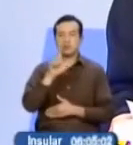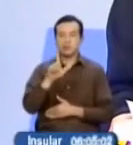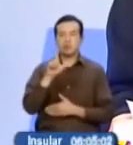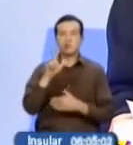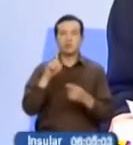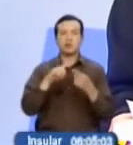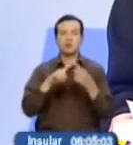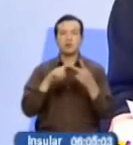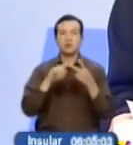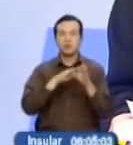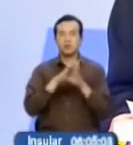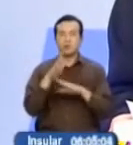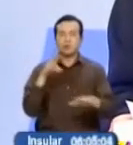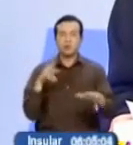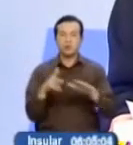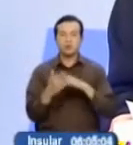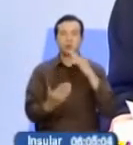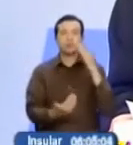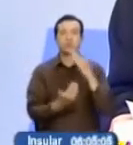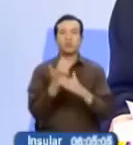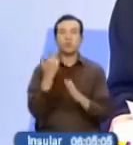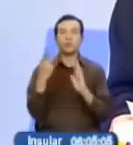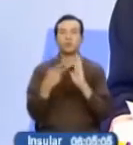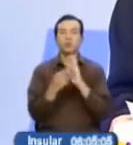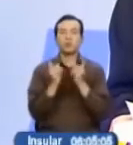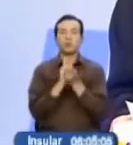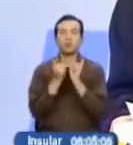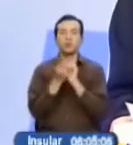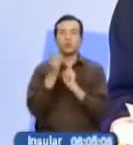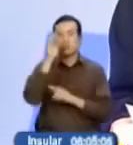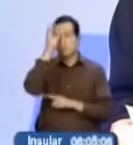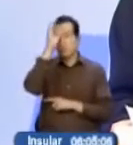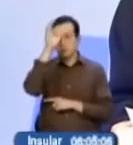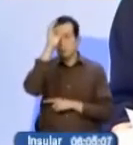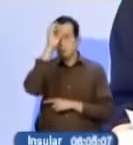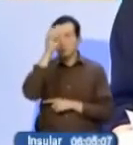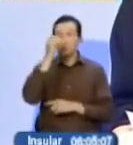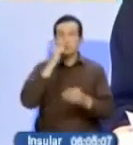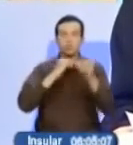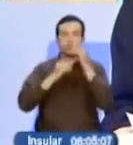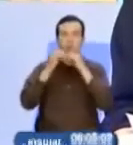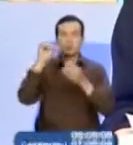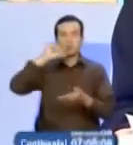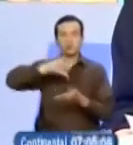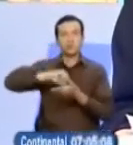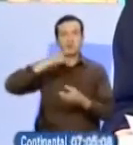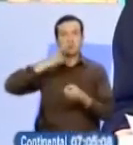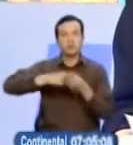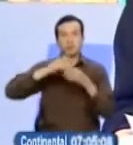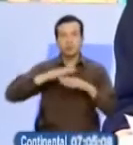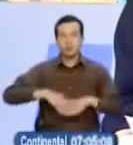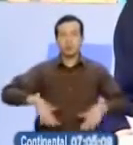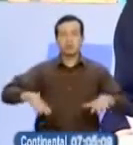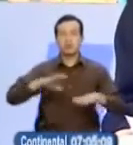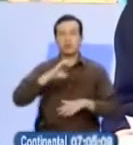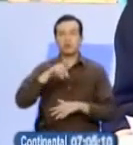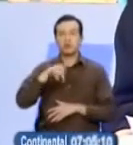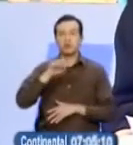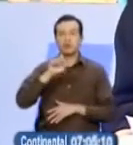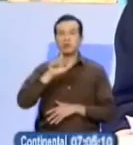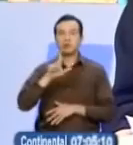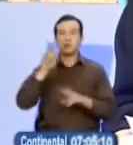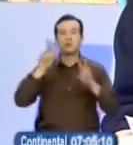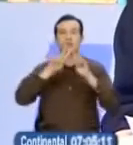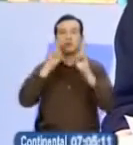Estación. Invitan a la inauguración de un nuevo punto de encuentro cultural y gastronómico en la ciudad de Quito, en la instalación de la CIESPAL, en